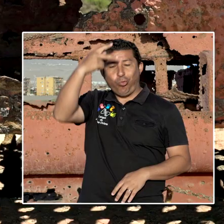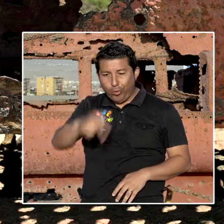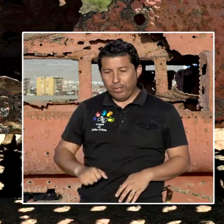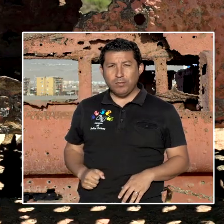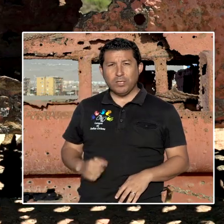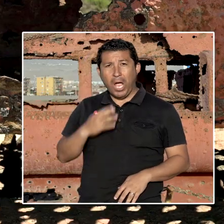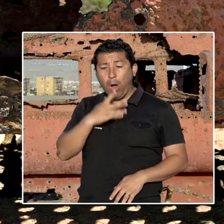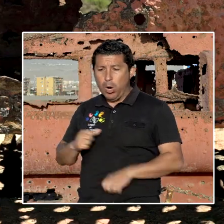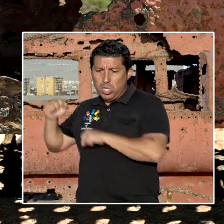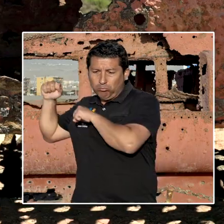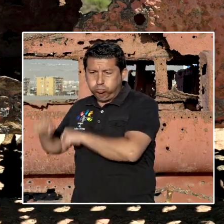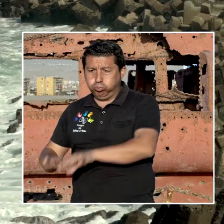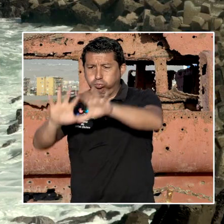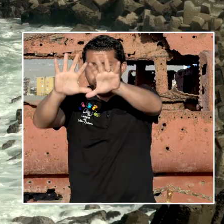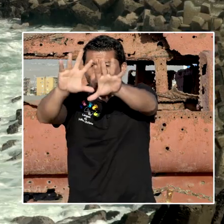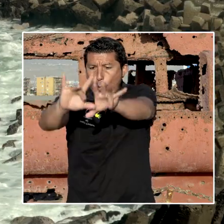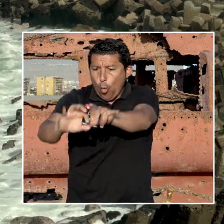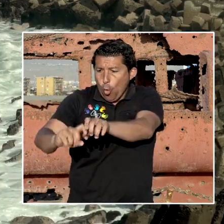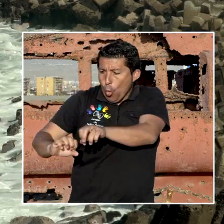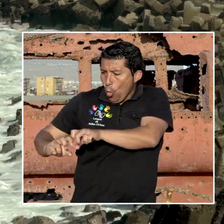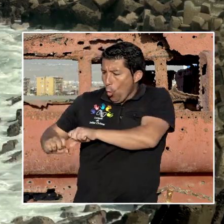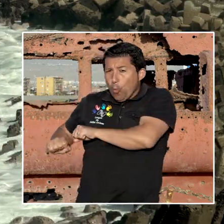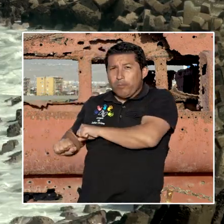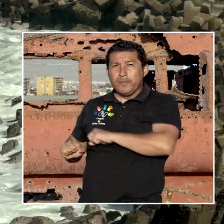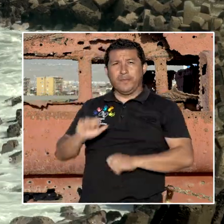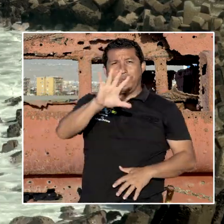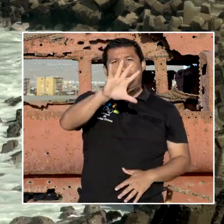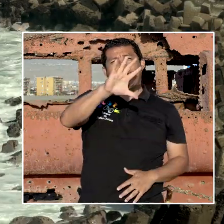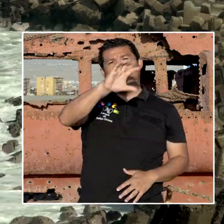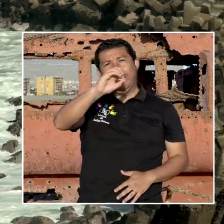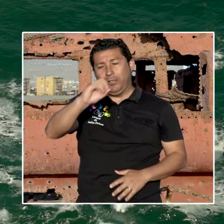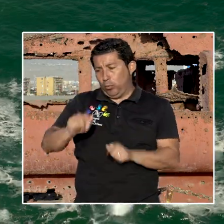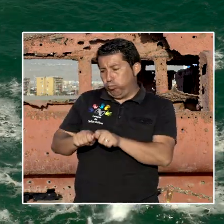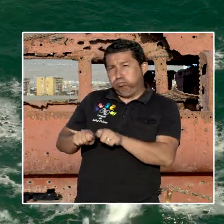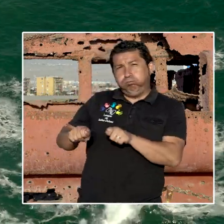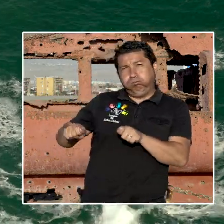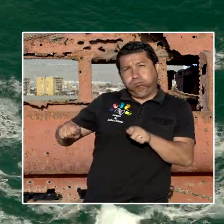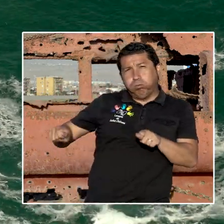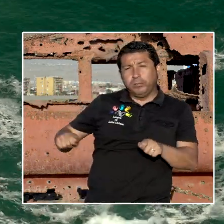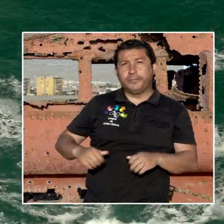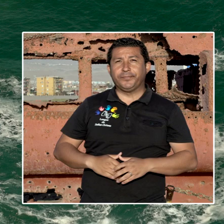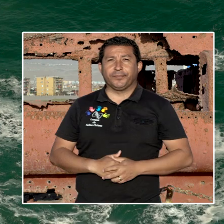hacia el interior arrastrado por las olas del maremoto